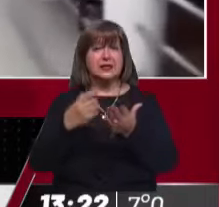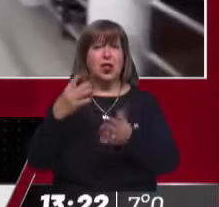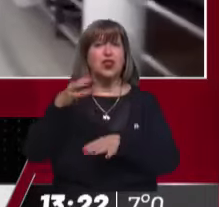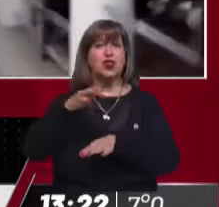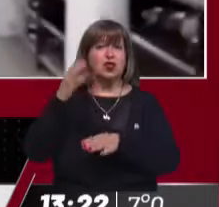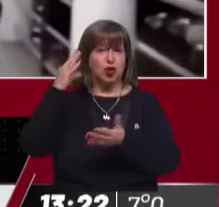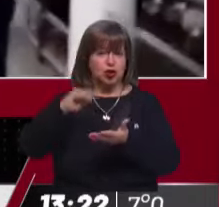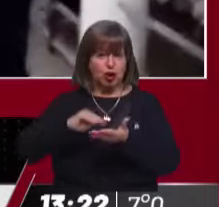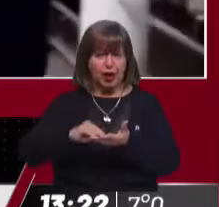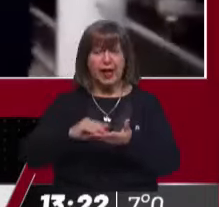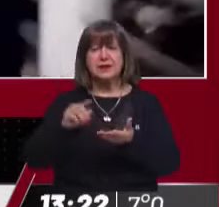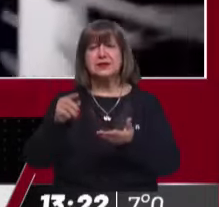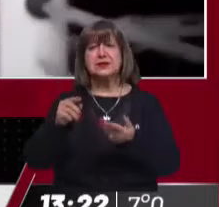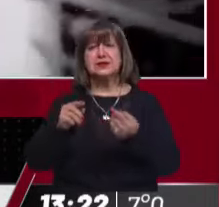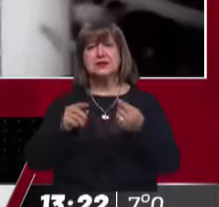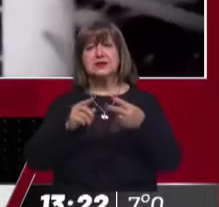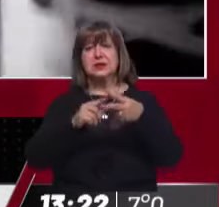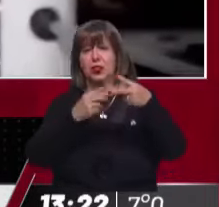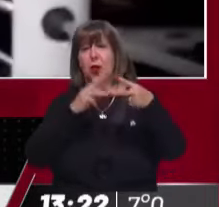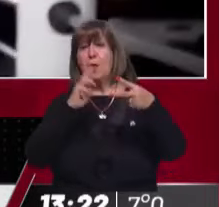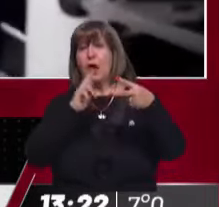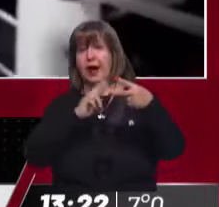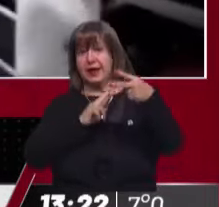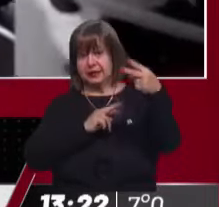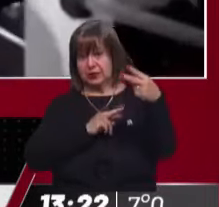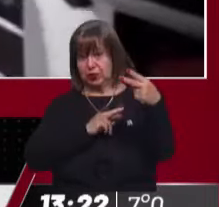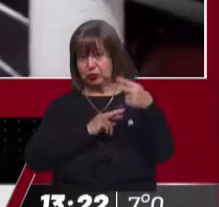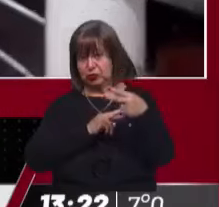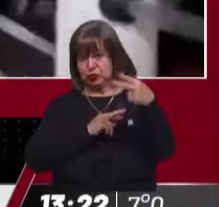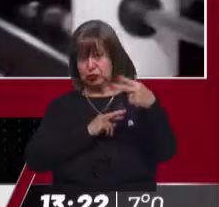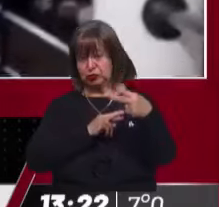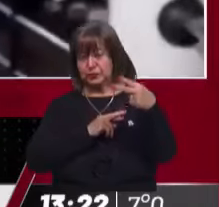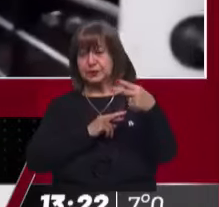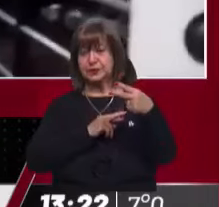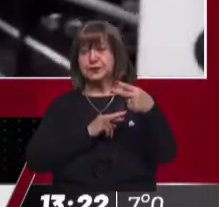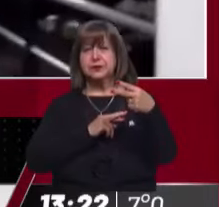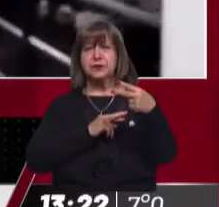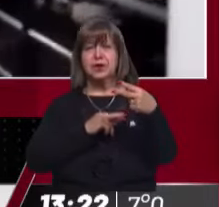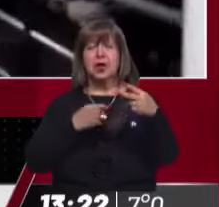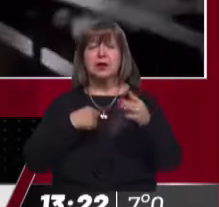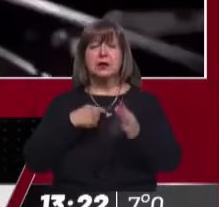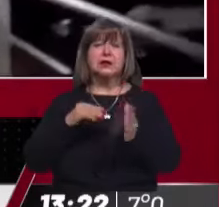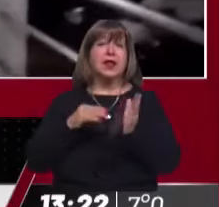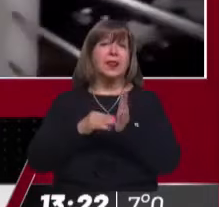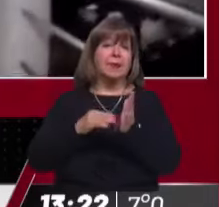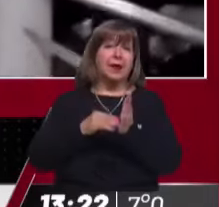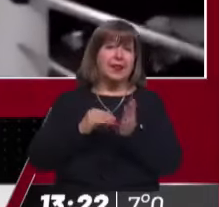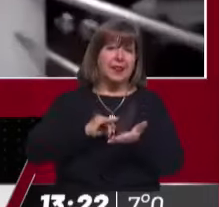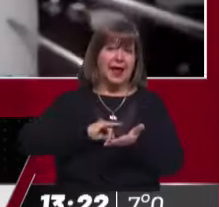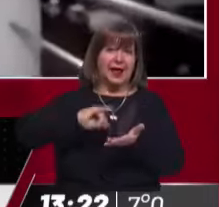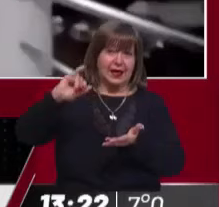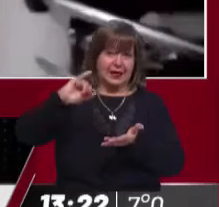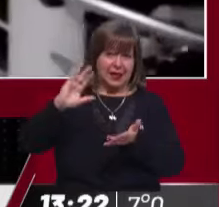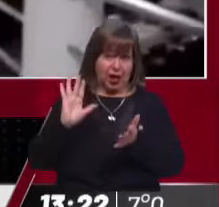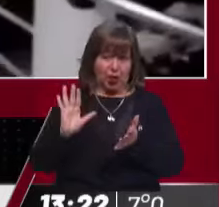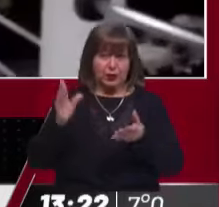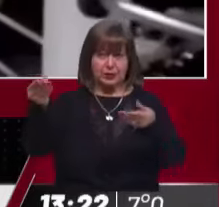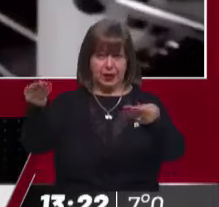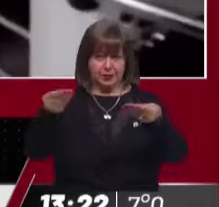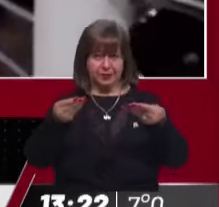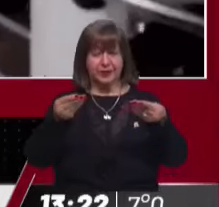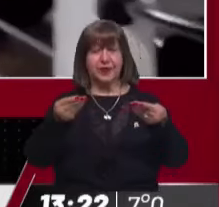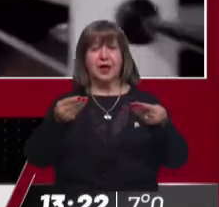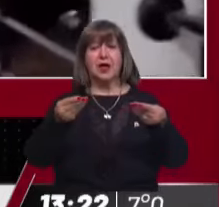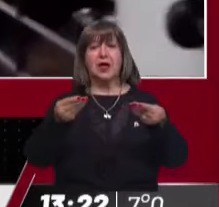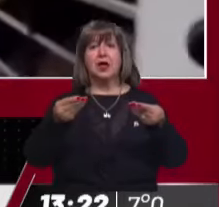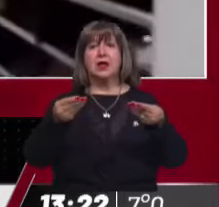Dependerá de la imputación que se le formule. Usted sabe que una persona, según el delito que se le atribuya, si